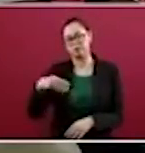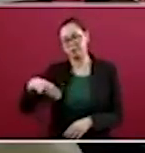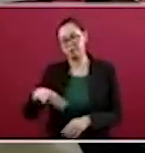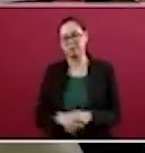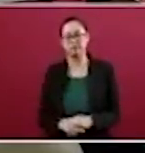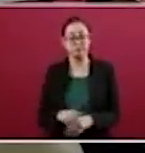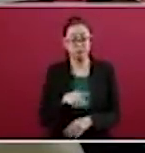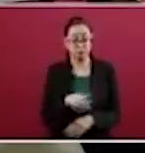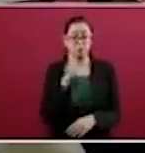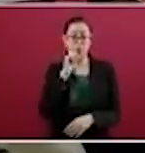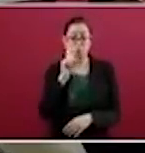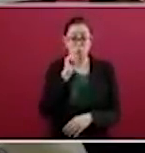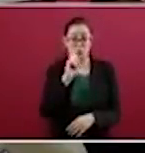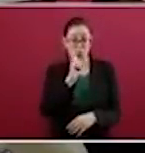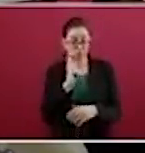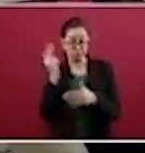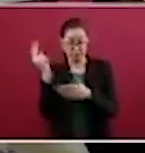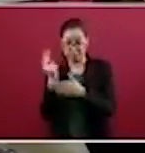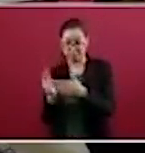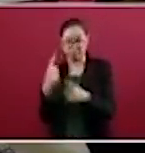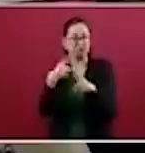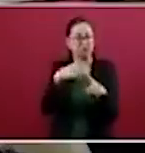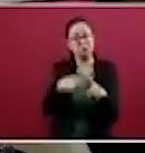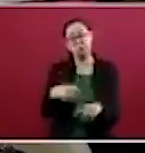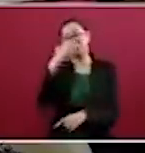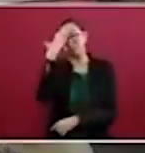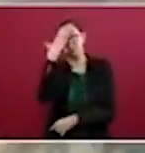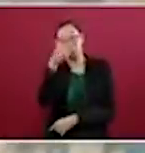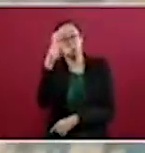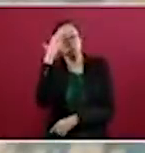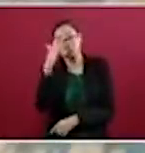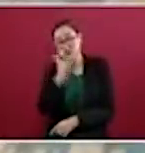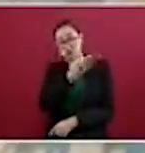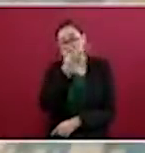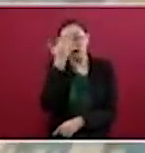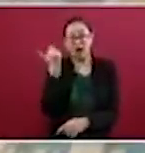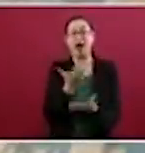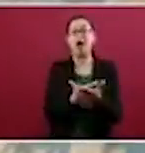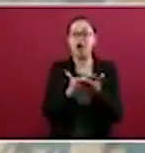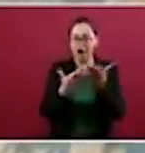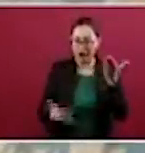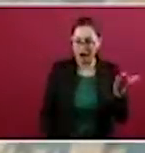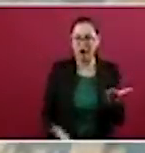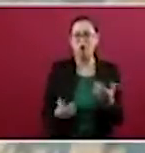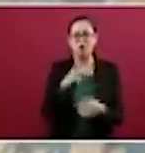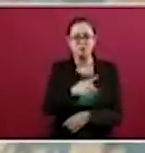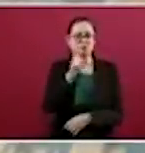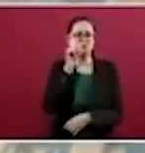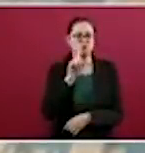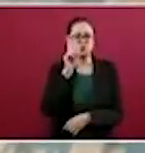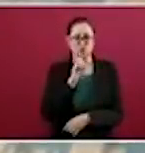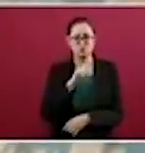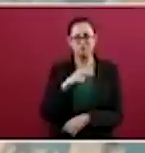a la modelo que posó para González Camarena, y esta ocasión es sin duda propicia para dar identidad a la altiva